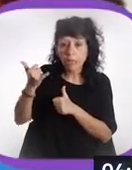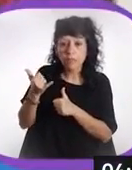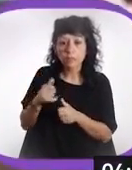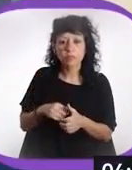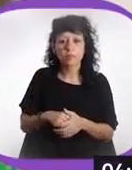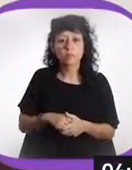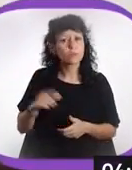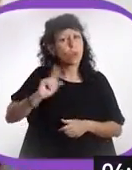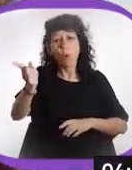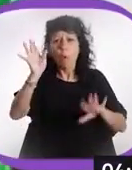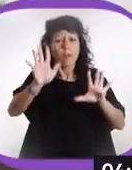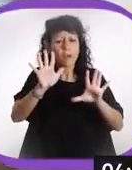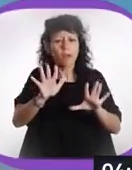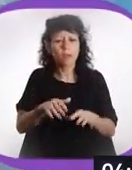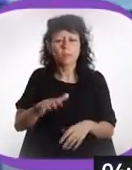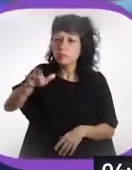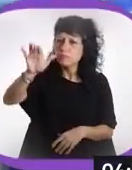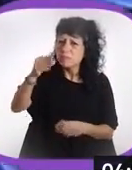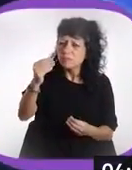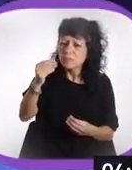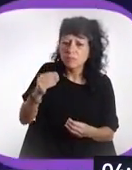¡Así sí, es! ¡No, alto! ¡Oye!